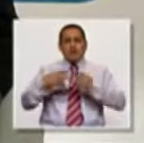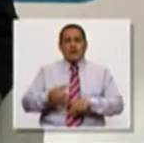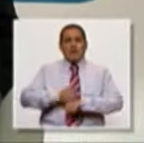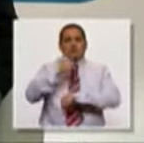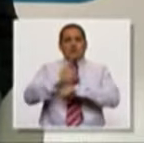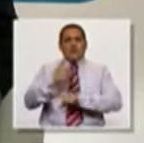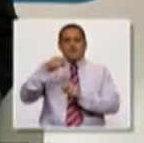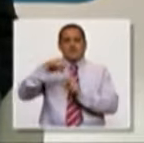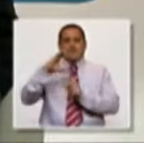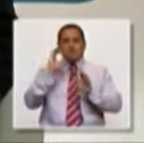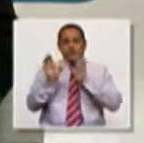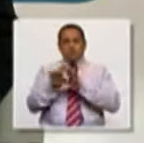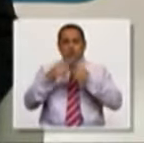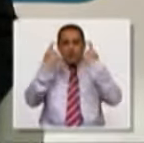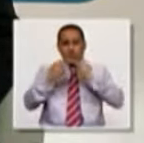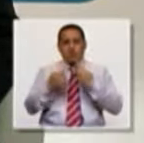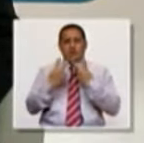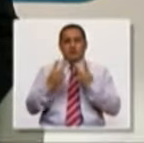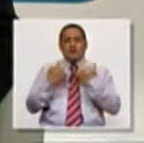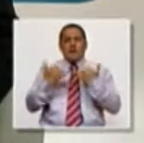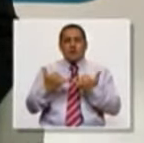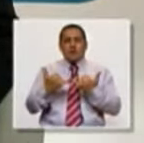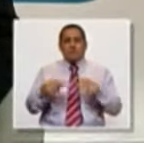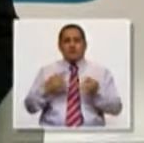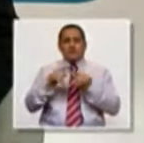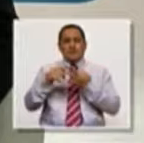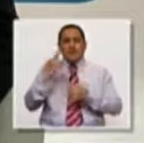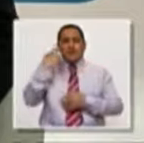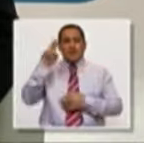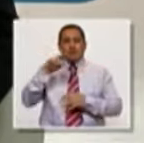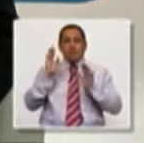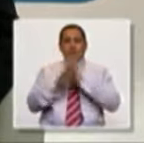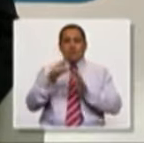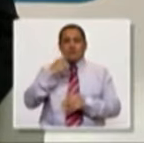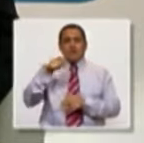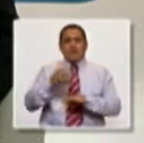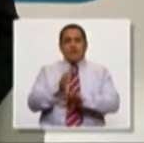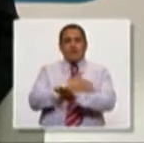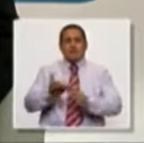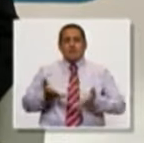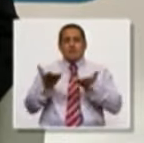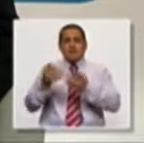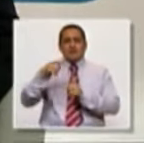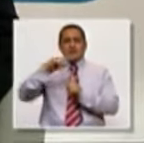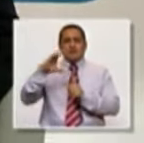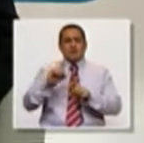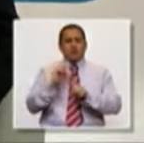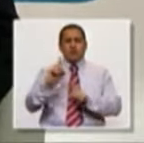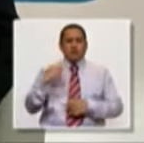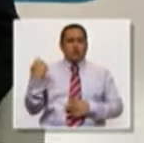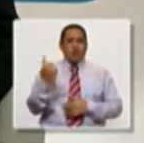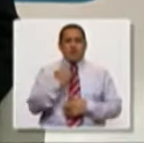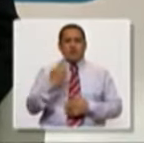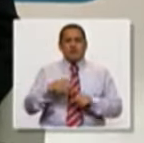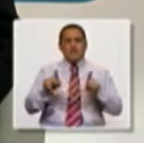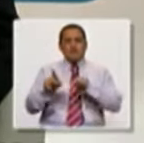autoridad del tribunal en la medida que va a ver las causas que realmente debieran llegar al Tribunal Constitucional y no todas,